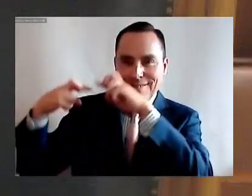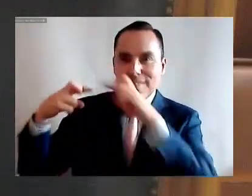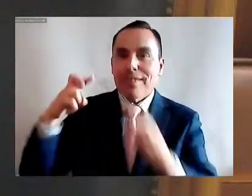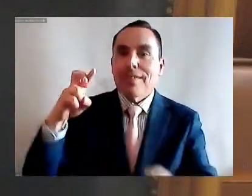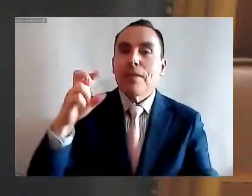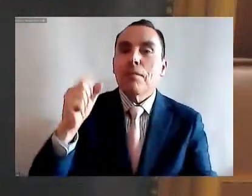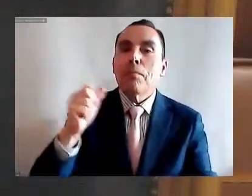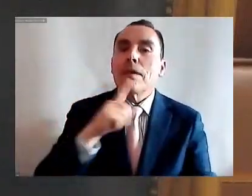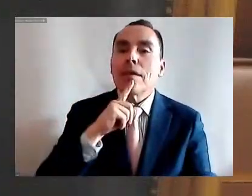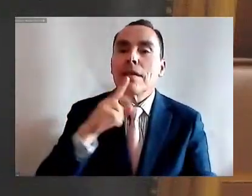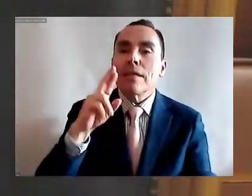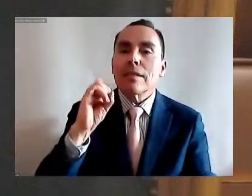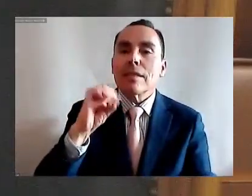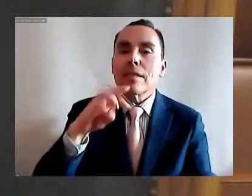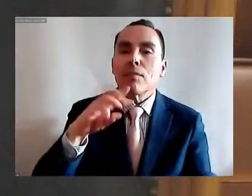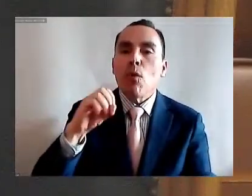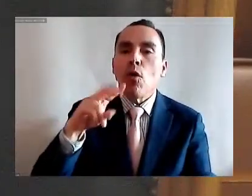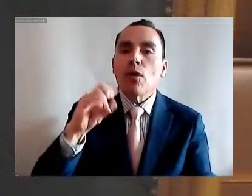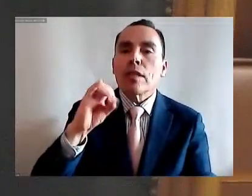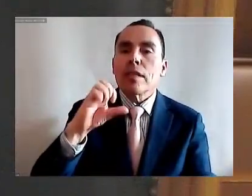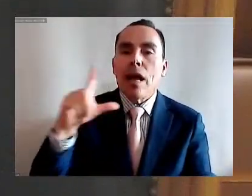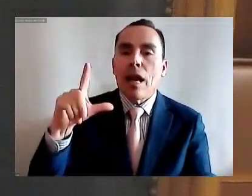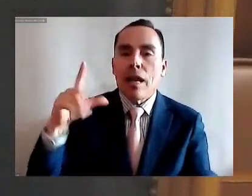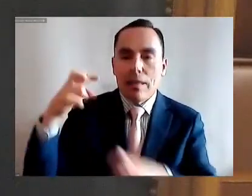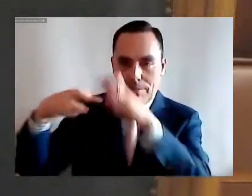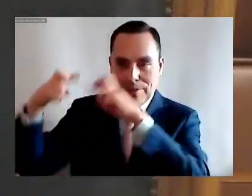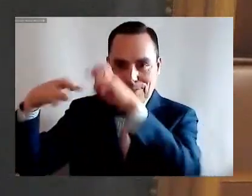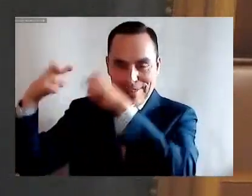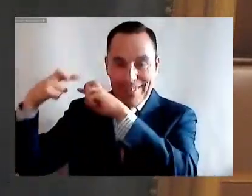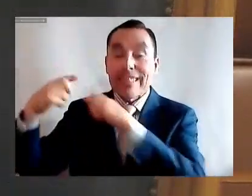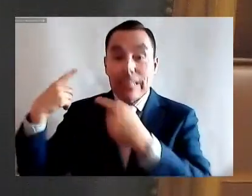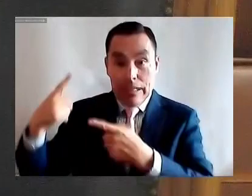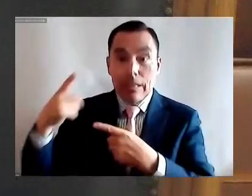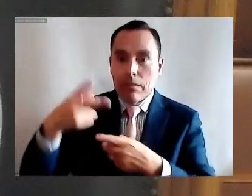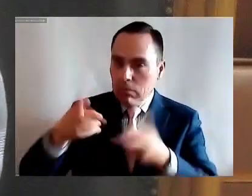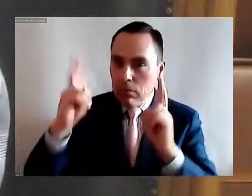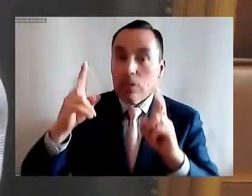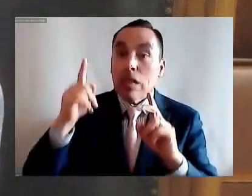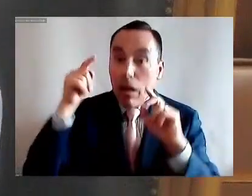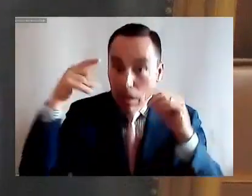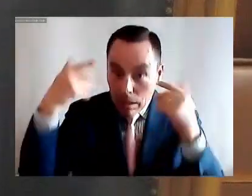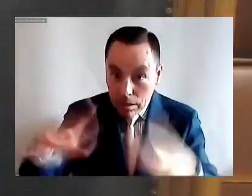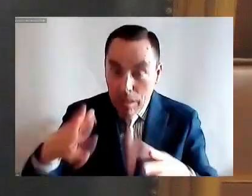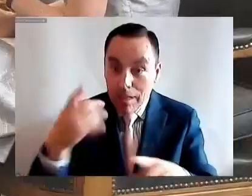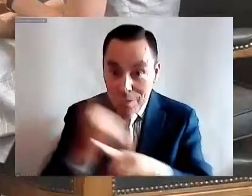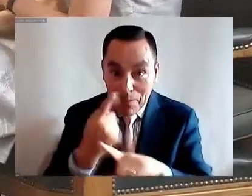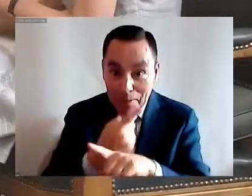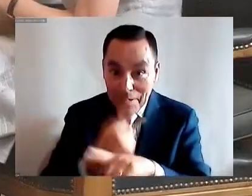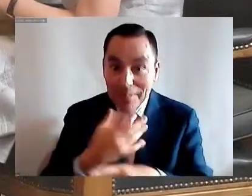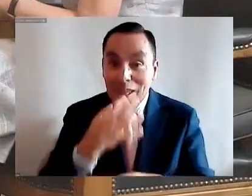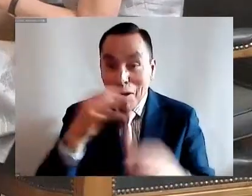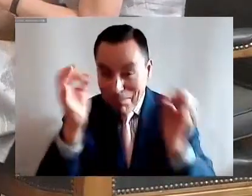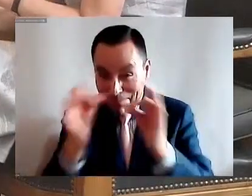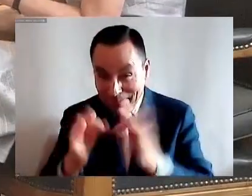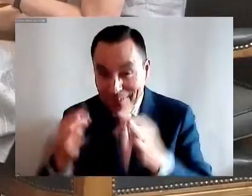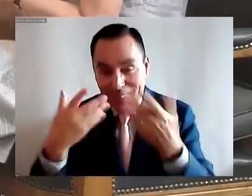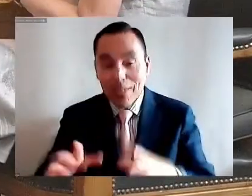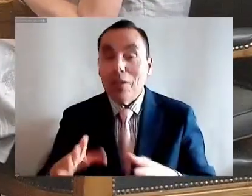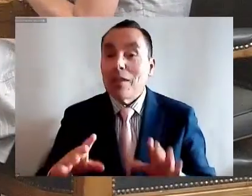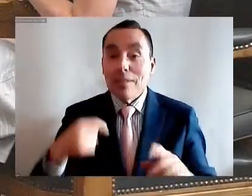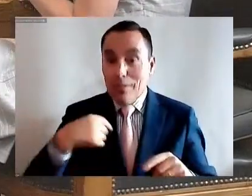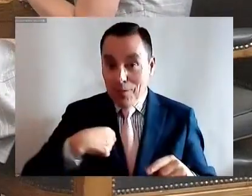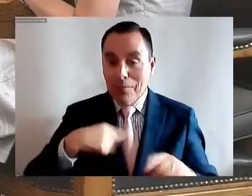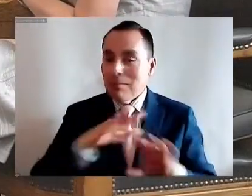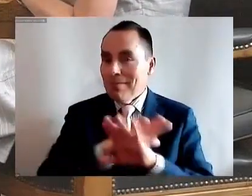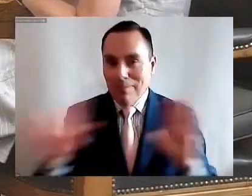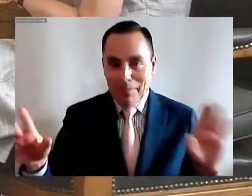no entran temas de esta naturaleza. Entonces, con ese contexto, vamos a empezar la conversación, termino de hablar yo, y esperamos que ellas